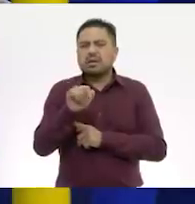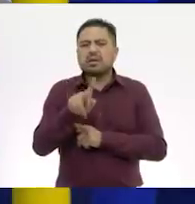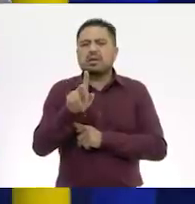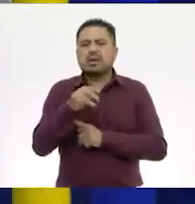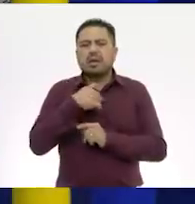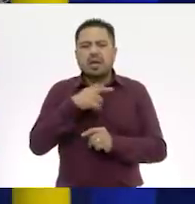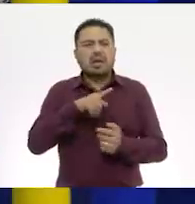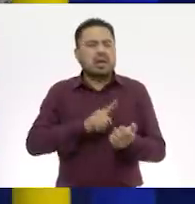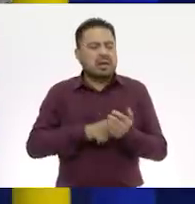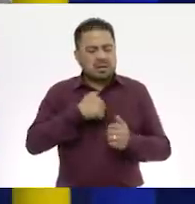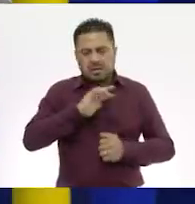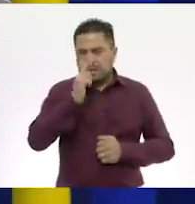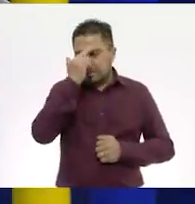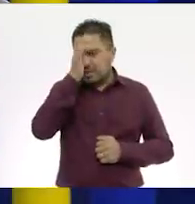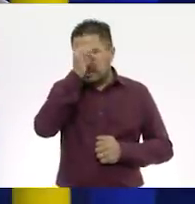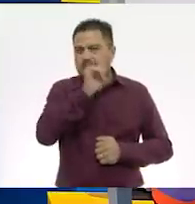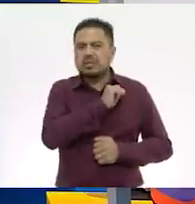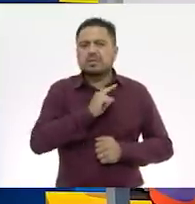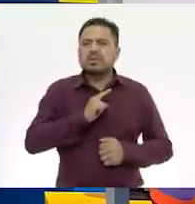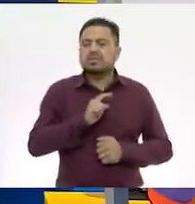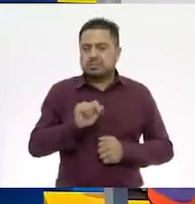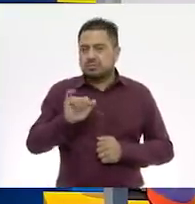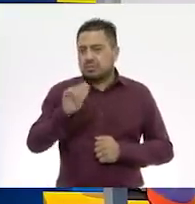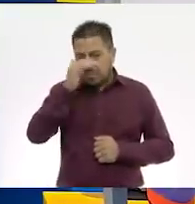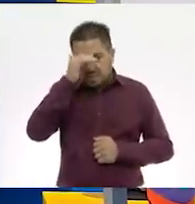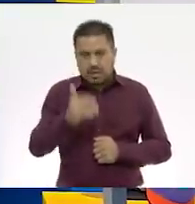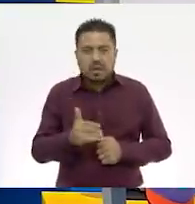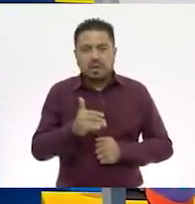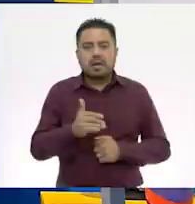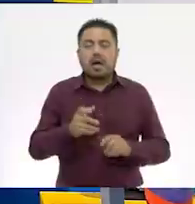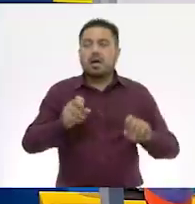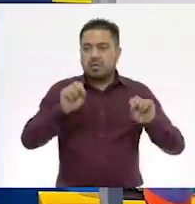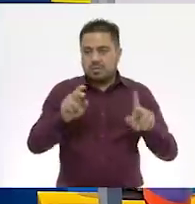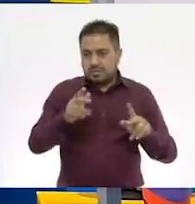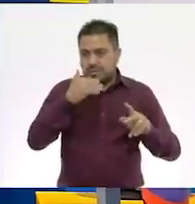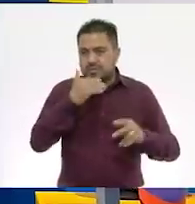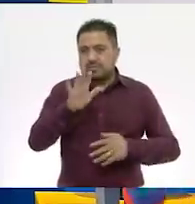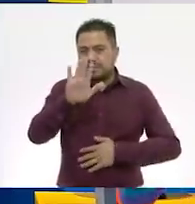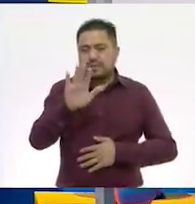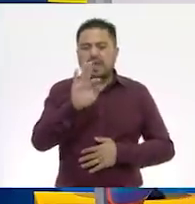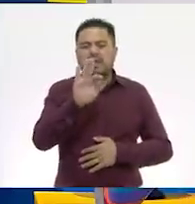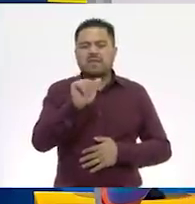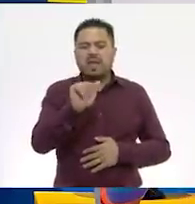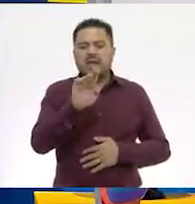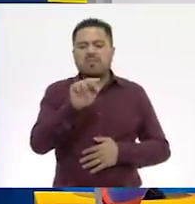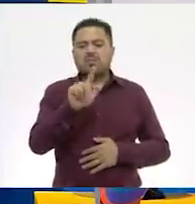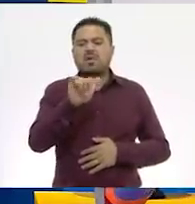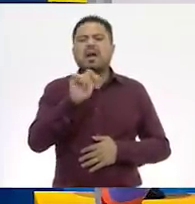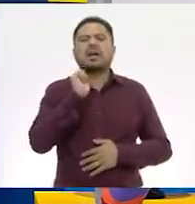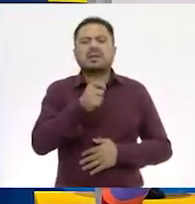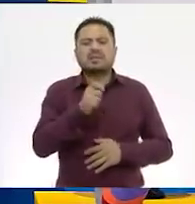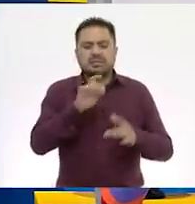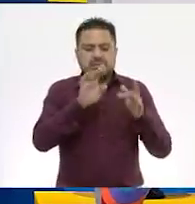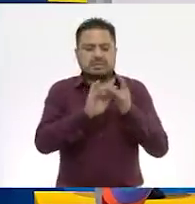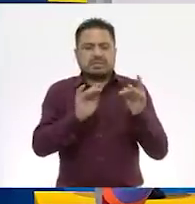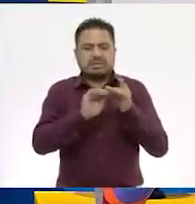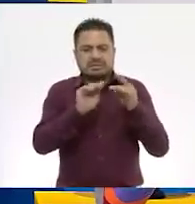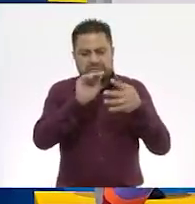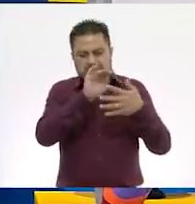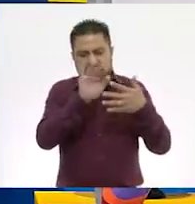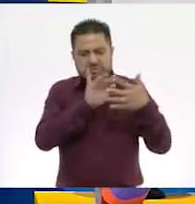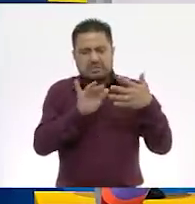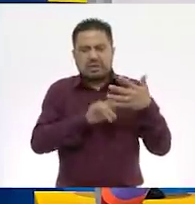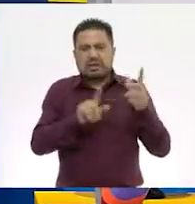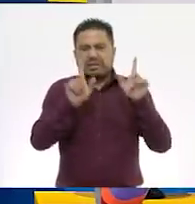me vendría muy bien recordar. De acuerdo, vamos a recordar. Una fábula es un texto breve. A veces está en